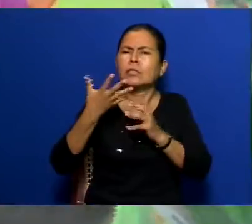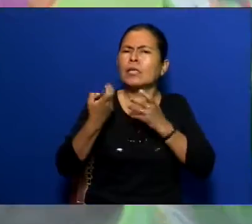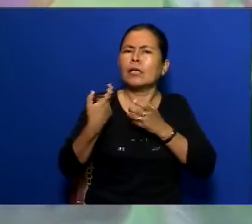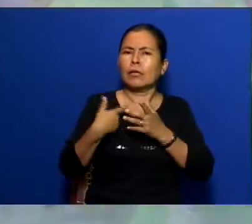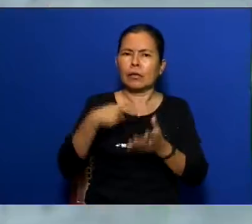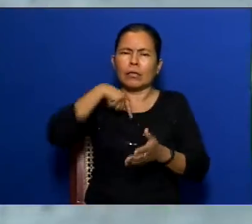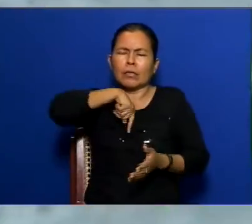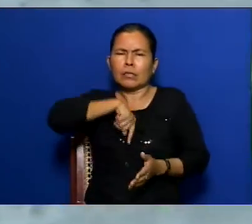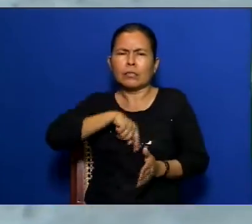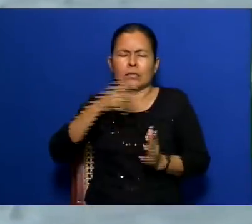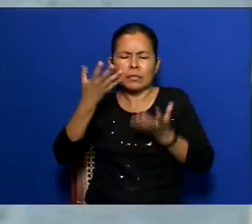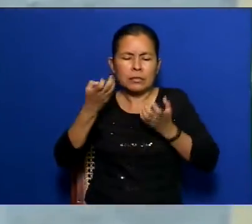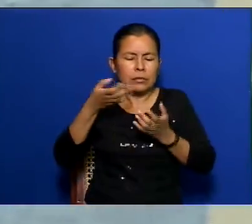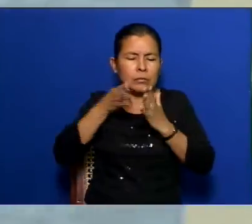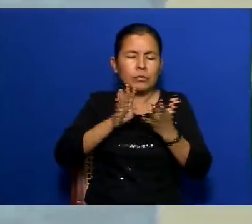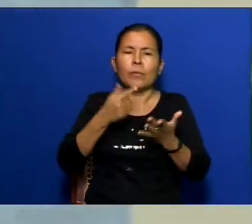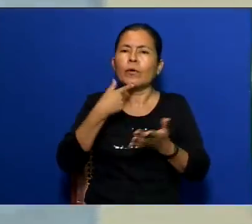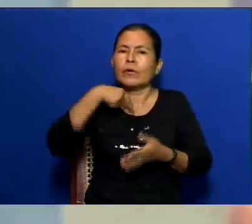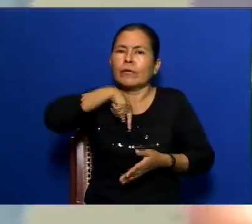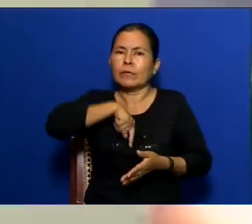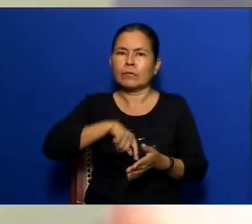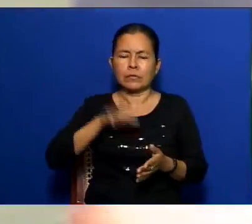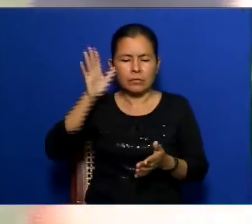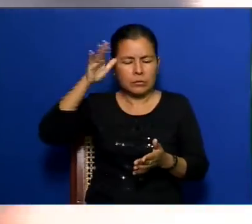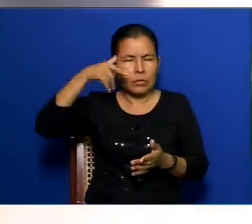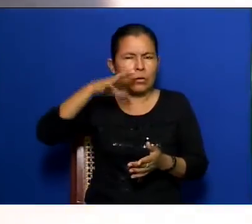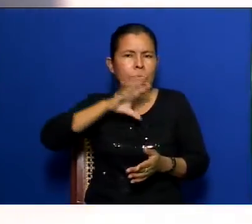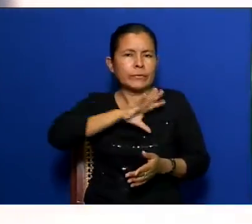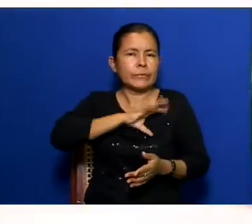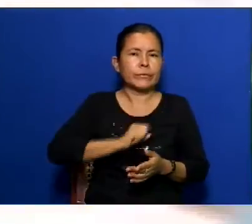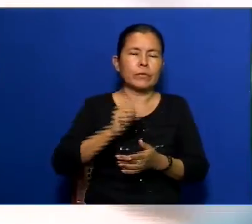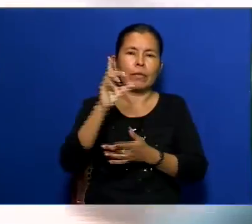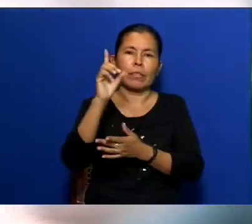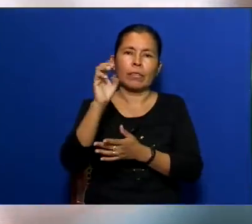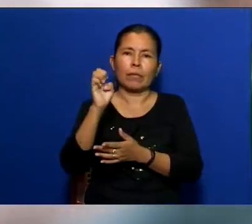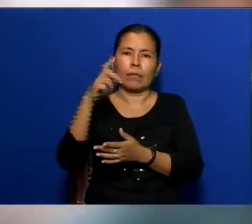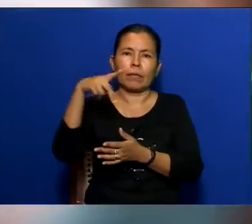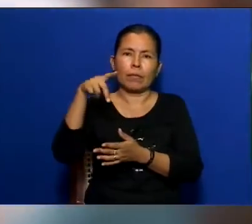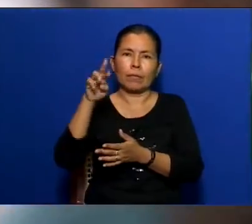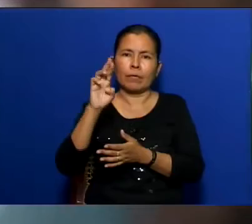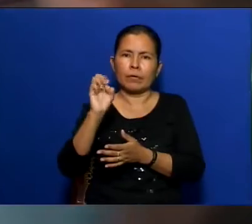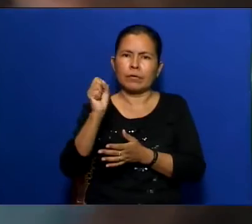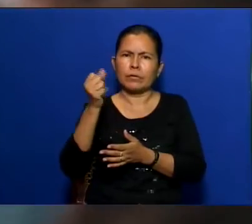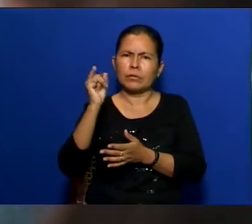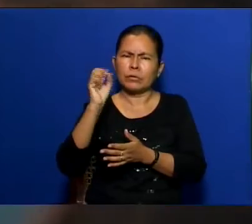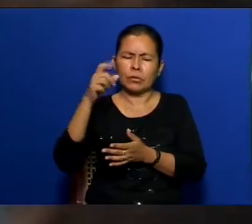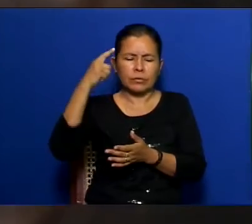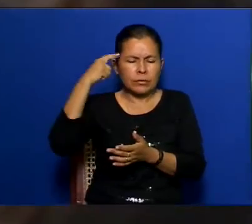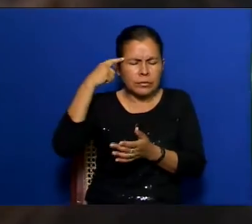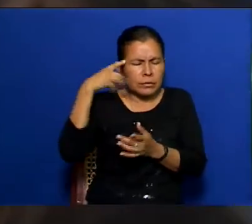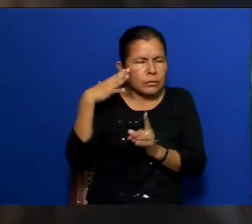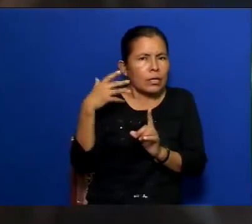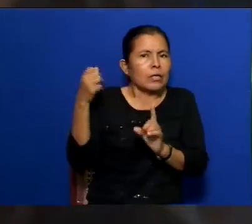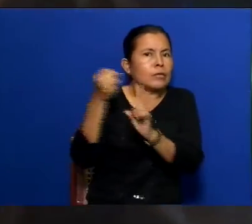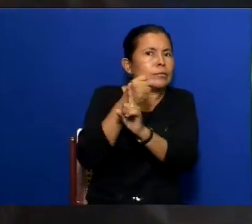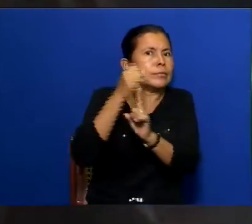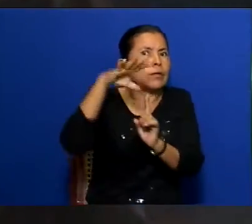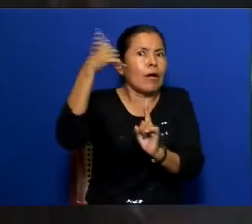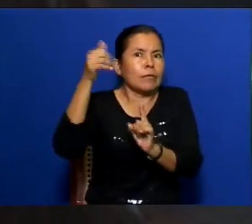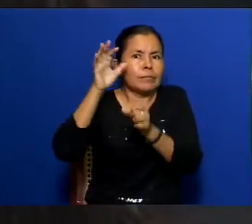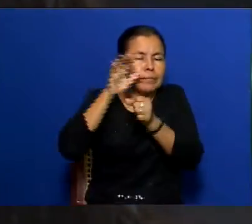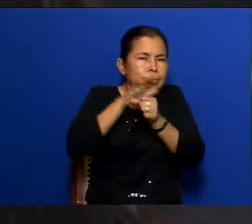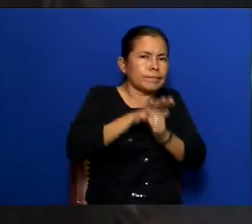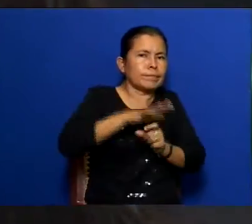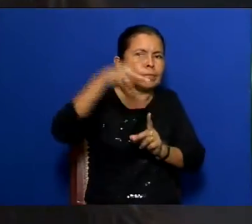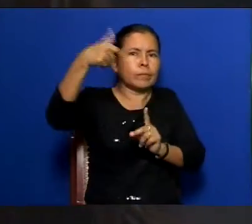esa profunda tristeza o depresión que le genera este hecho vivido, y que también